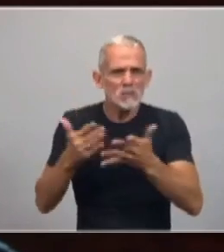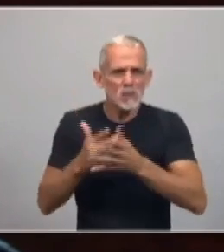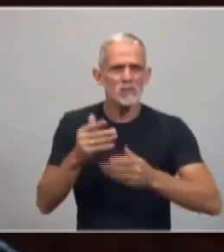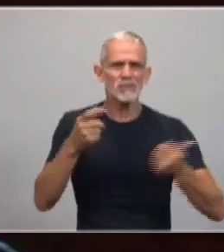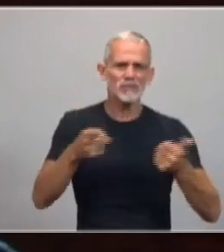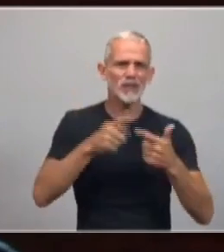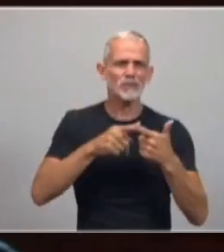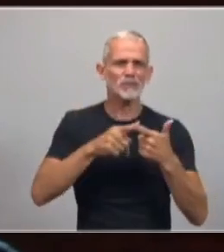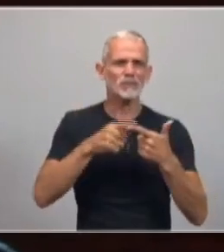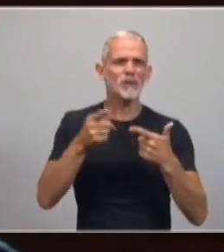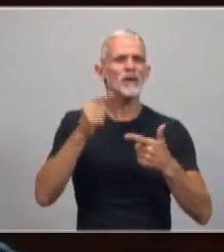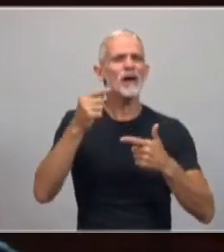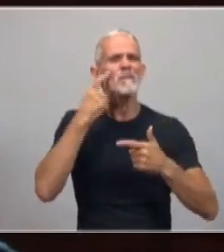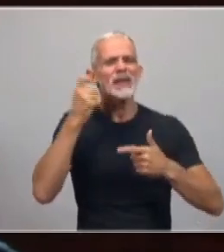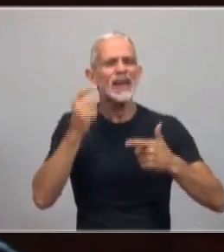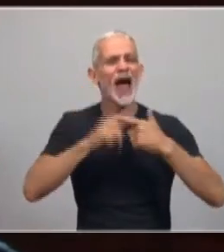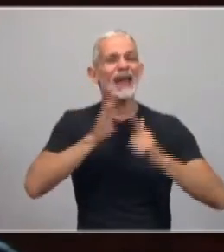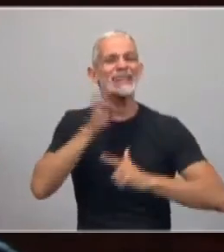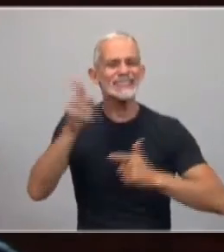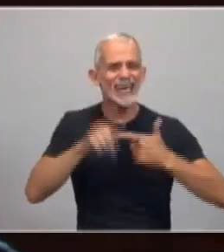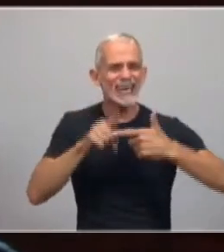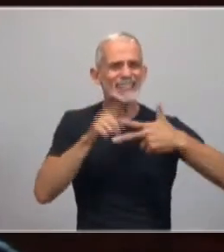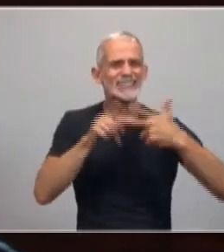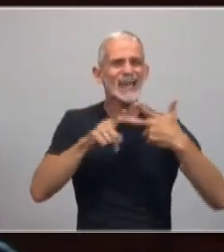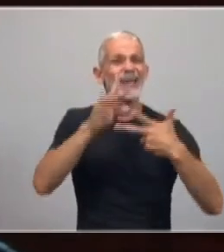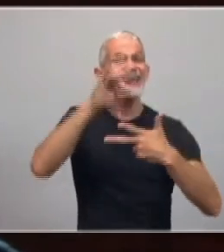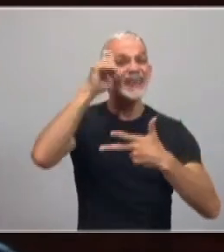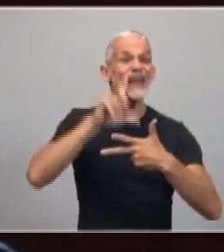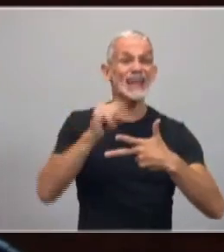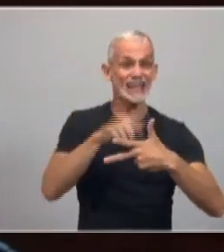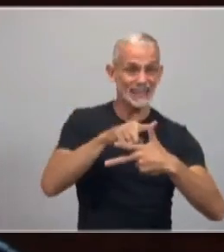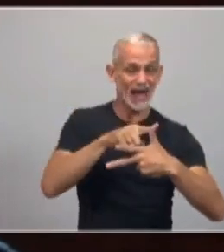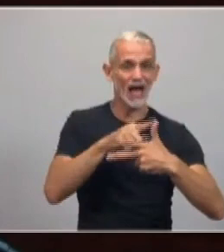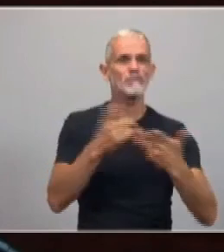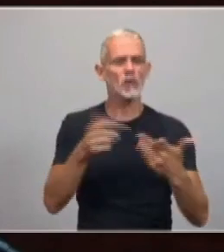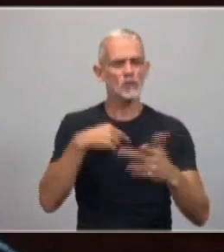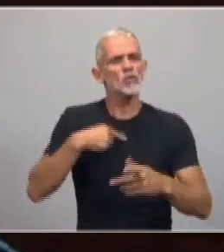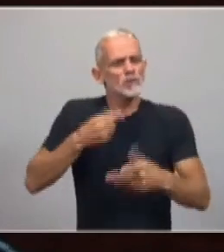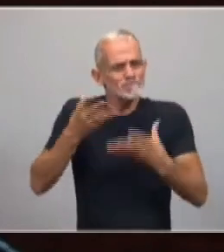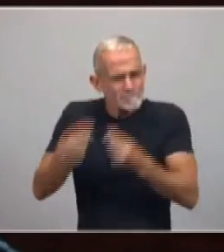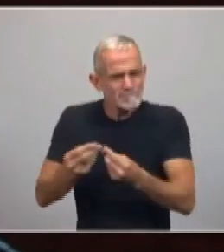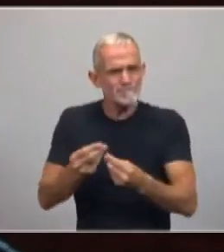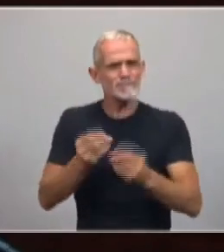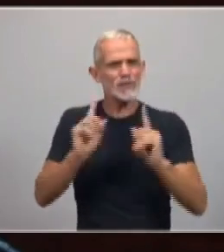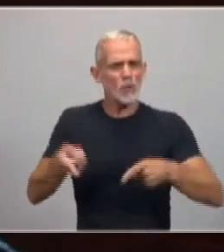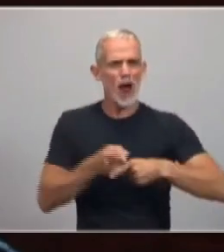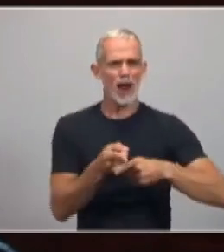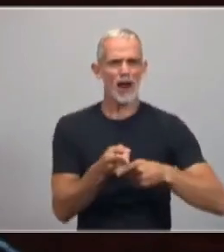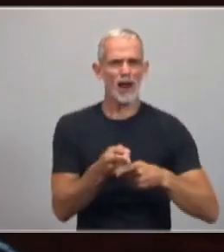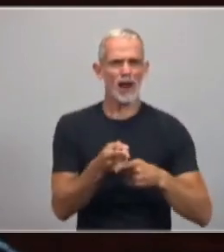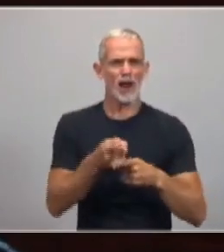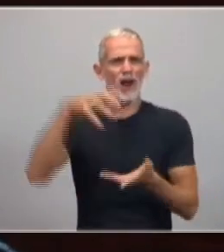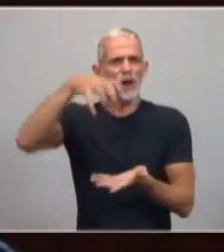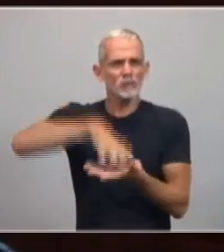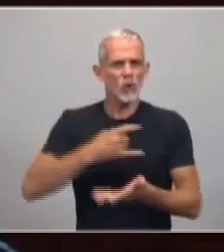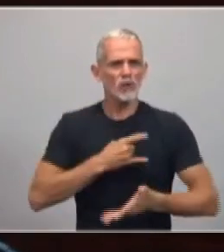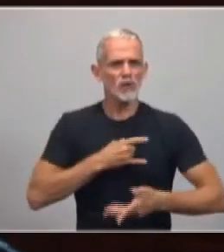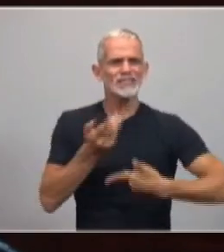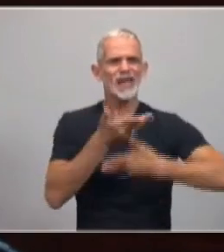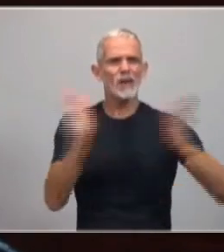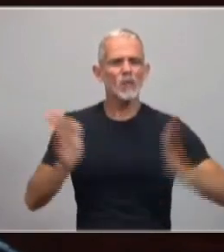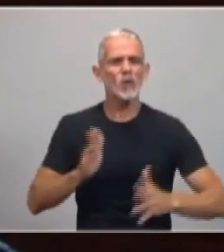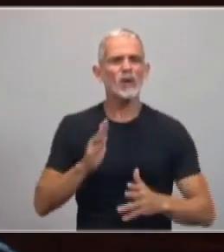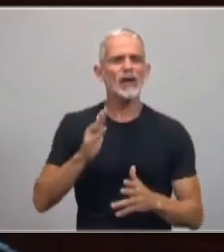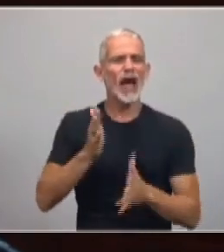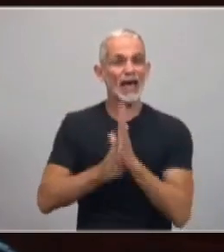el Delta, en Pilar y en Ezeiza, seguiremos defendiendo el derecho a la universidad pública y gratuita. Mediante el programa